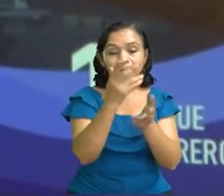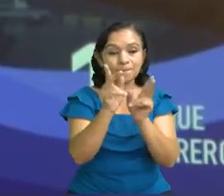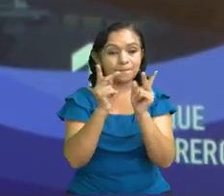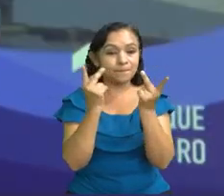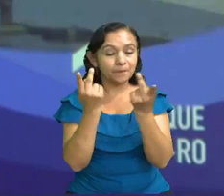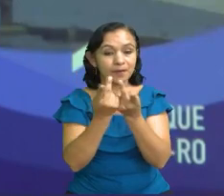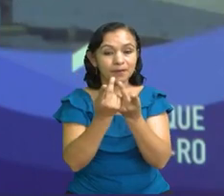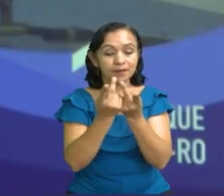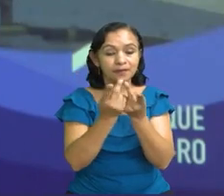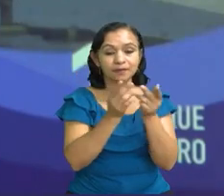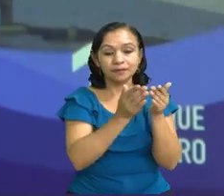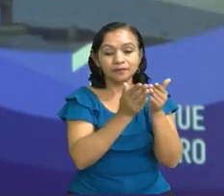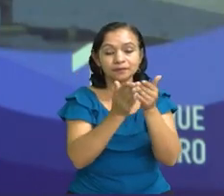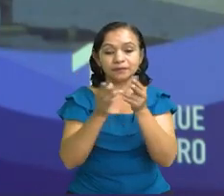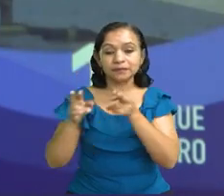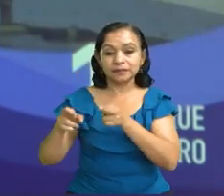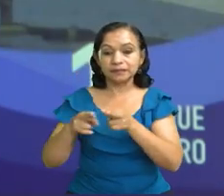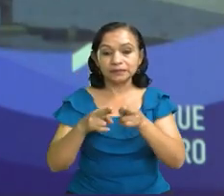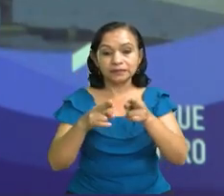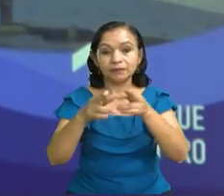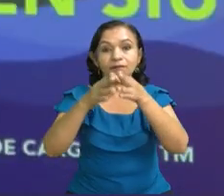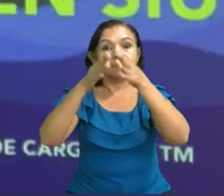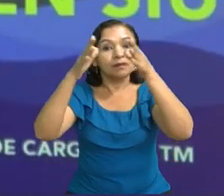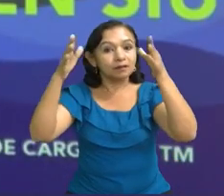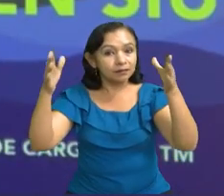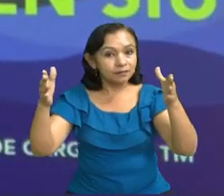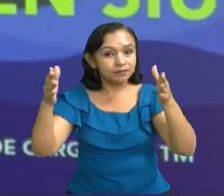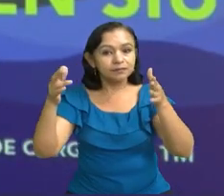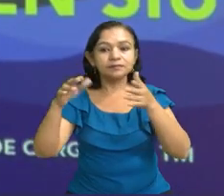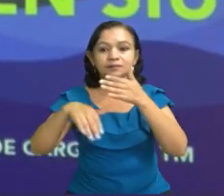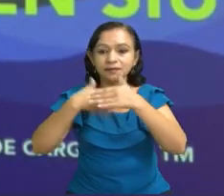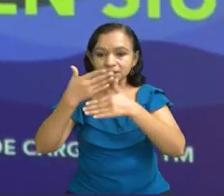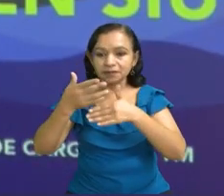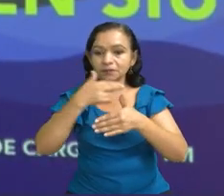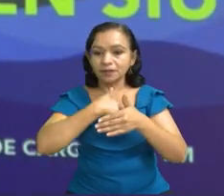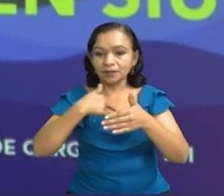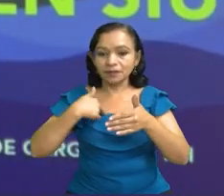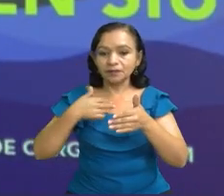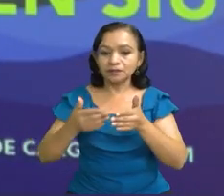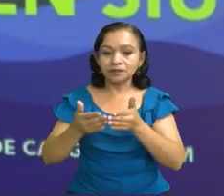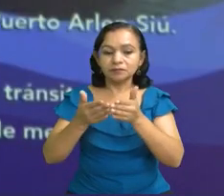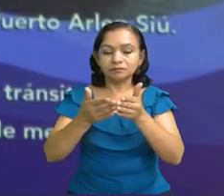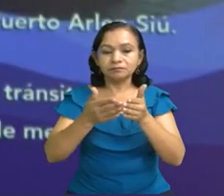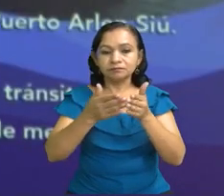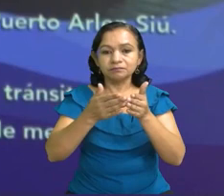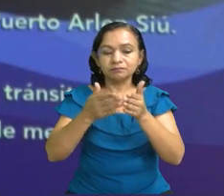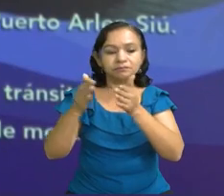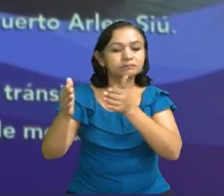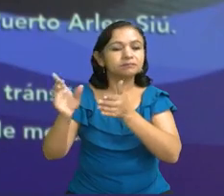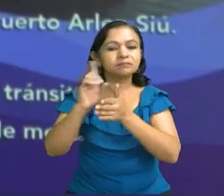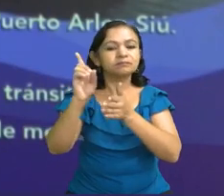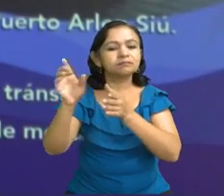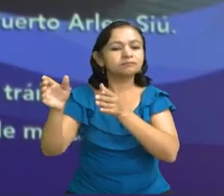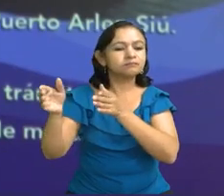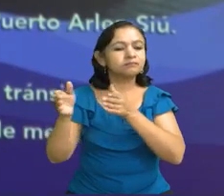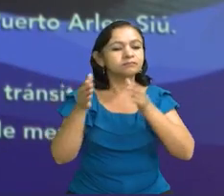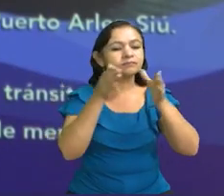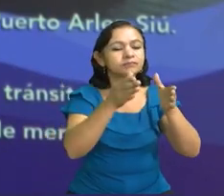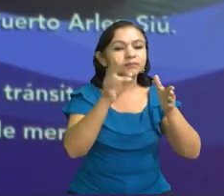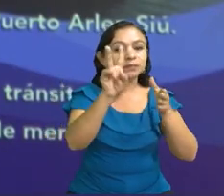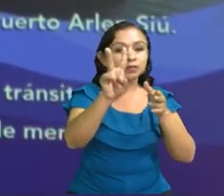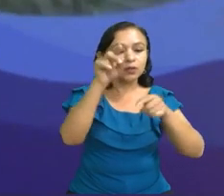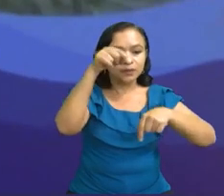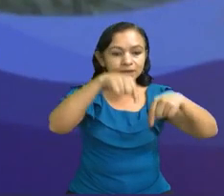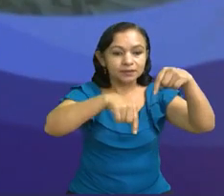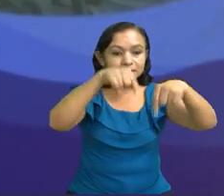que viaja hasta la cruz de Río Grande. Después que terminemos de hacer esos canales, vamos a trasladar la draga para dragar los